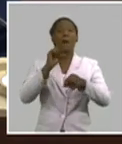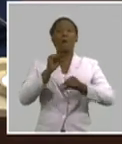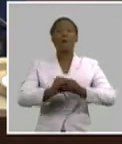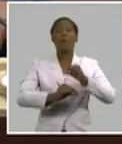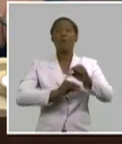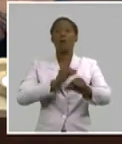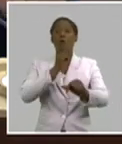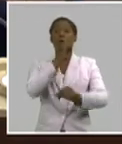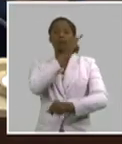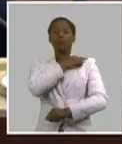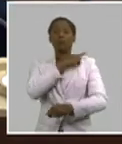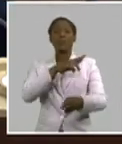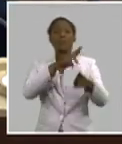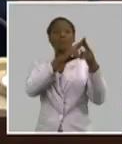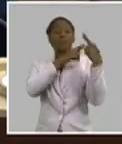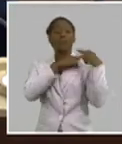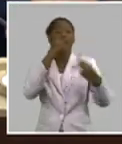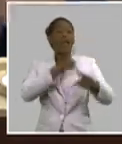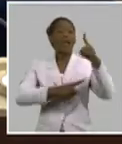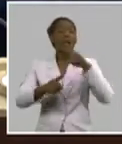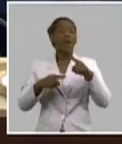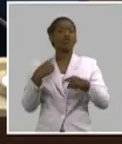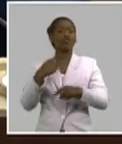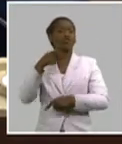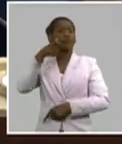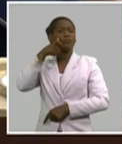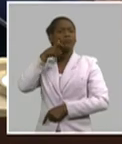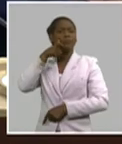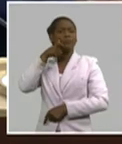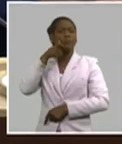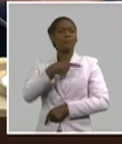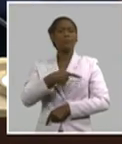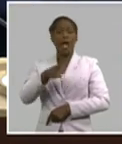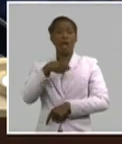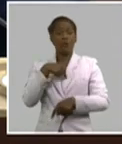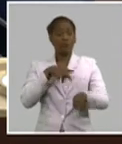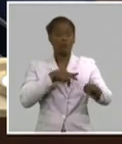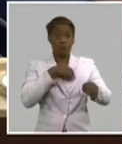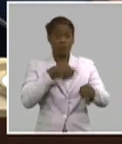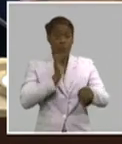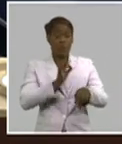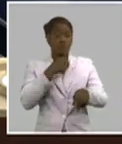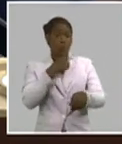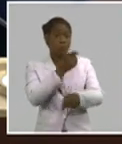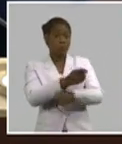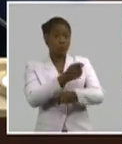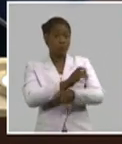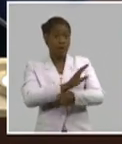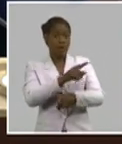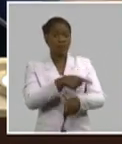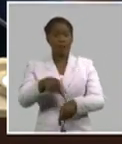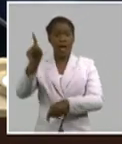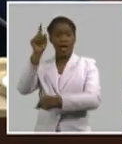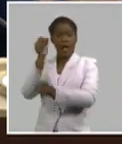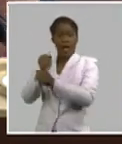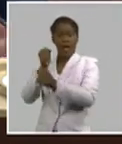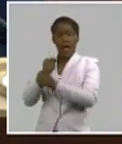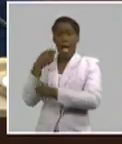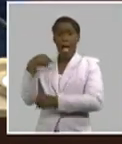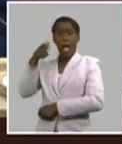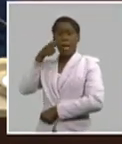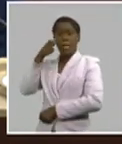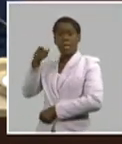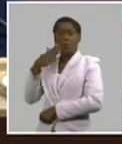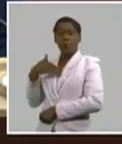cada responsabilidad, que lo vamos poniendo en situaciones todavía de más complejidad y vamos evaluando cómo en condiciones de más complejidad se